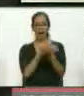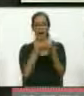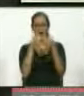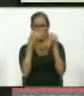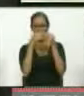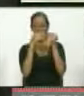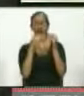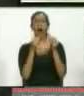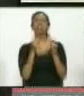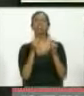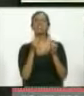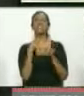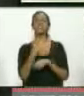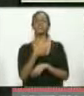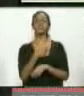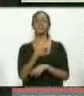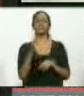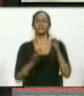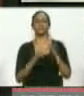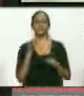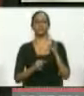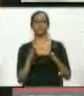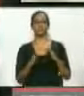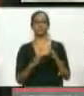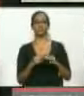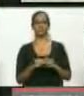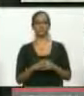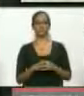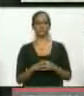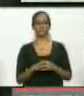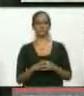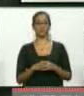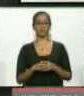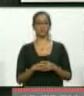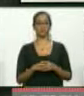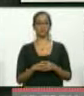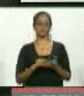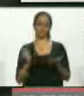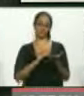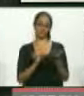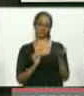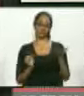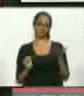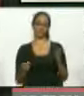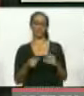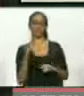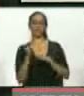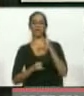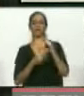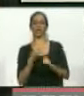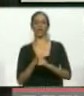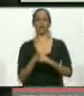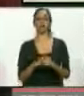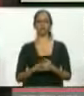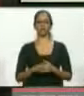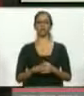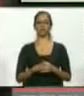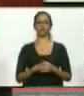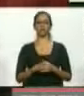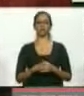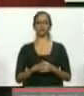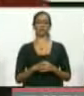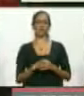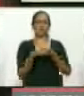gastos de abogado dos más para gastos en litigios internacionales los sanguchitos y el